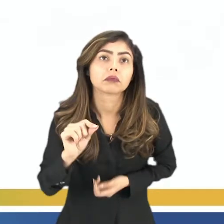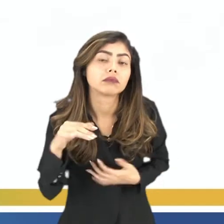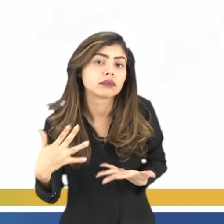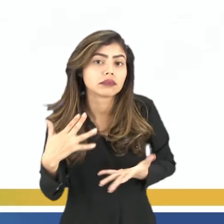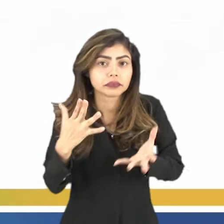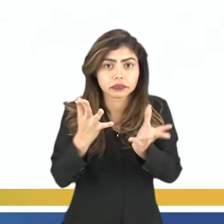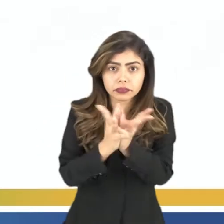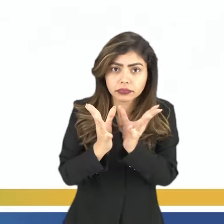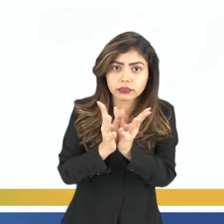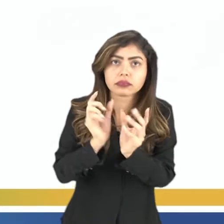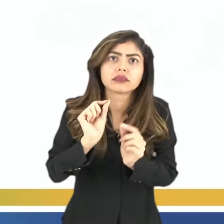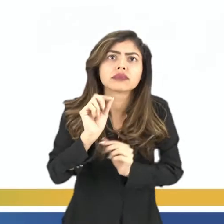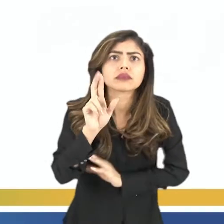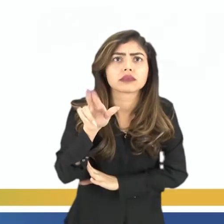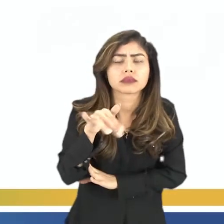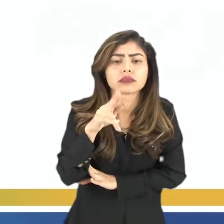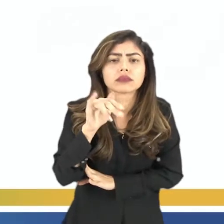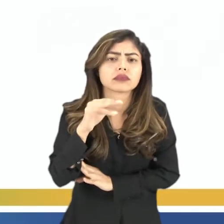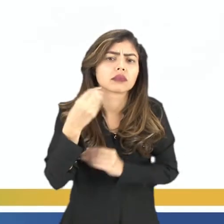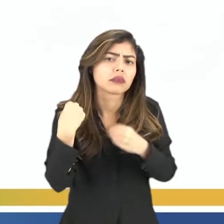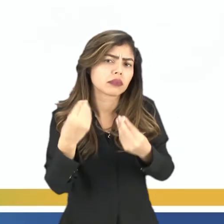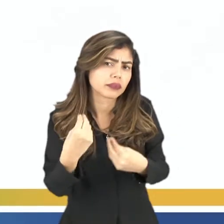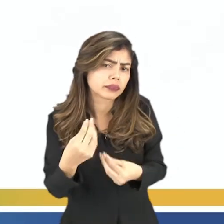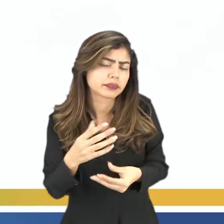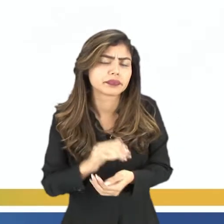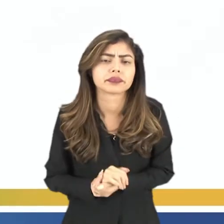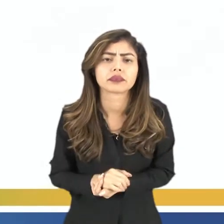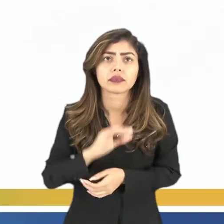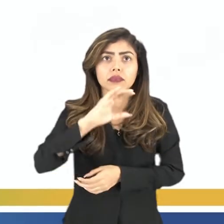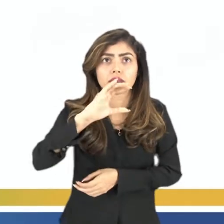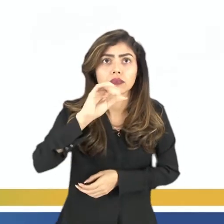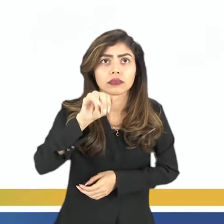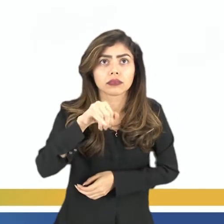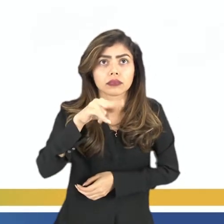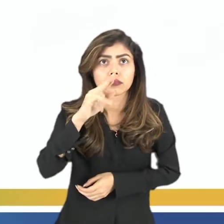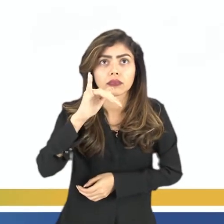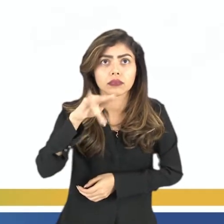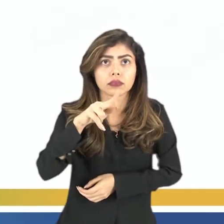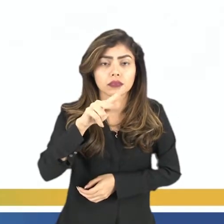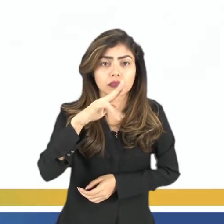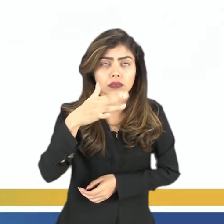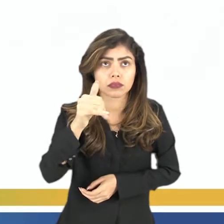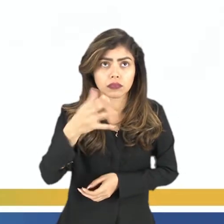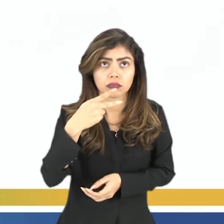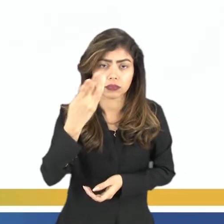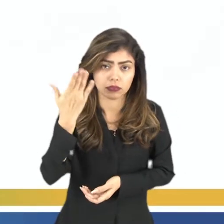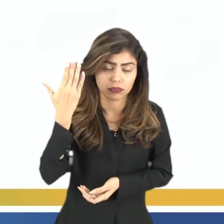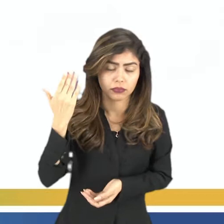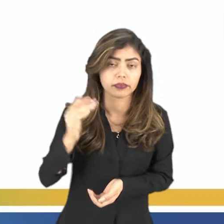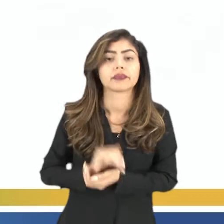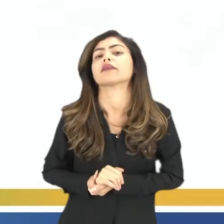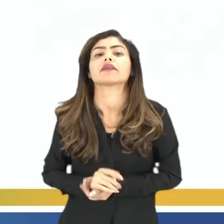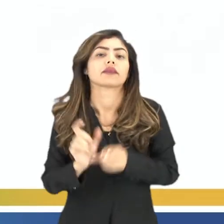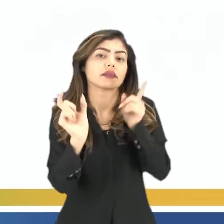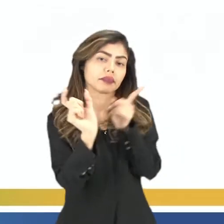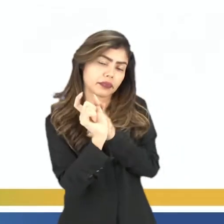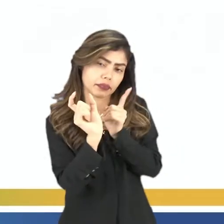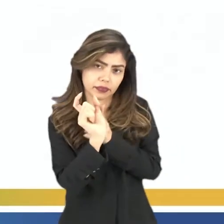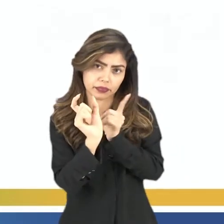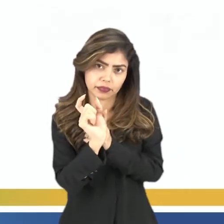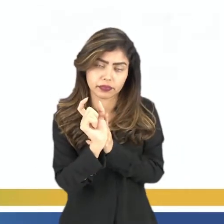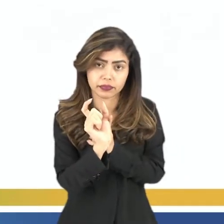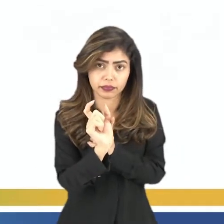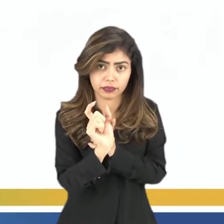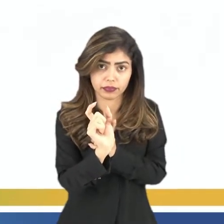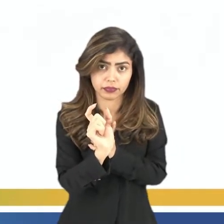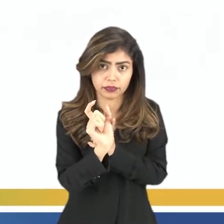as conjunções? E para que servem? As conjunções, como já foi dito anteriormente, são palavras